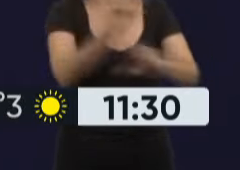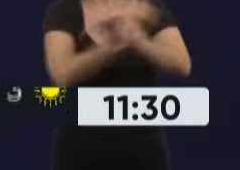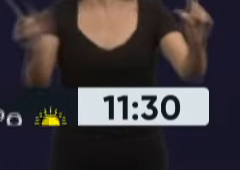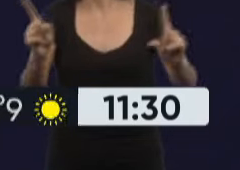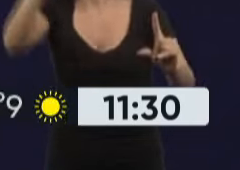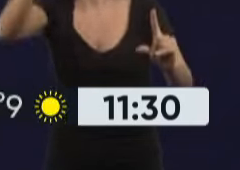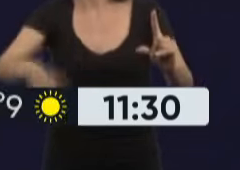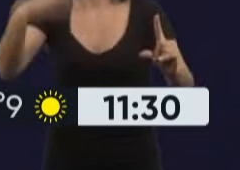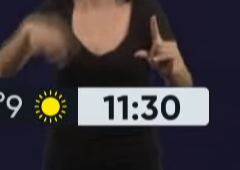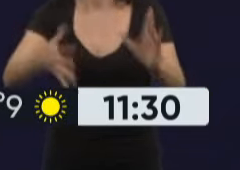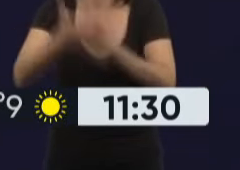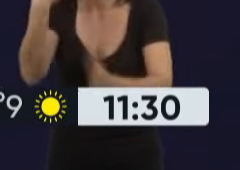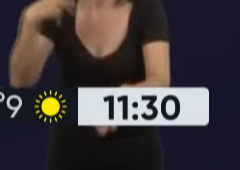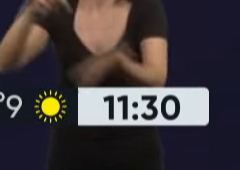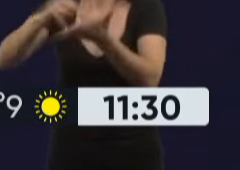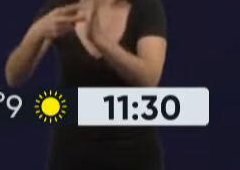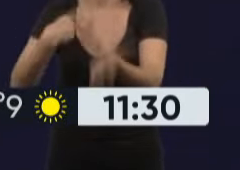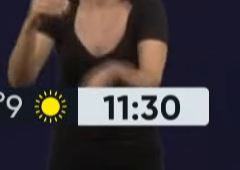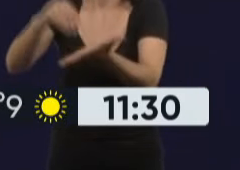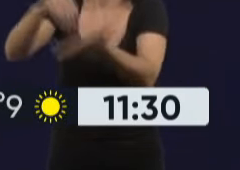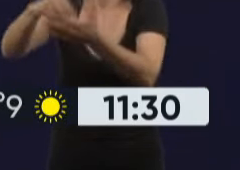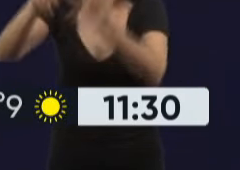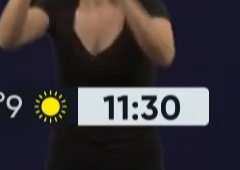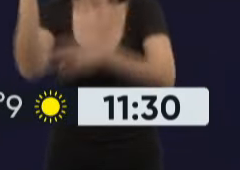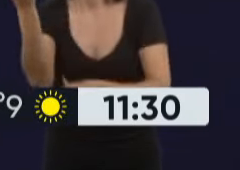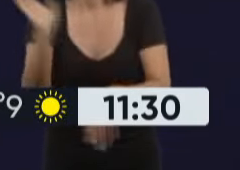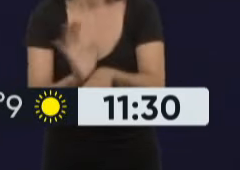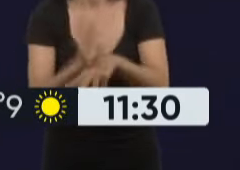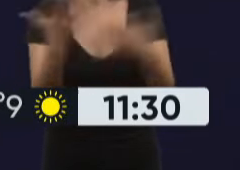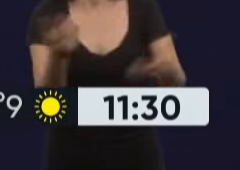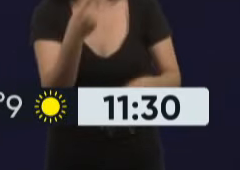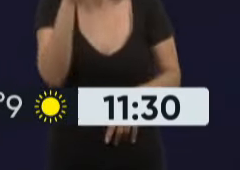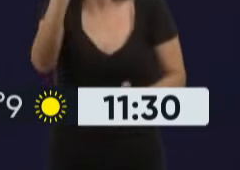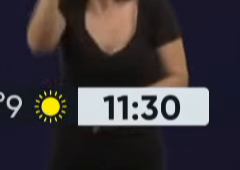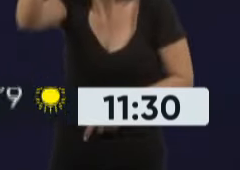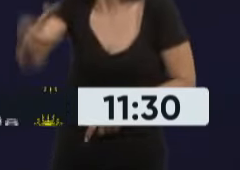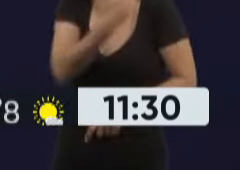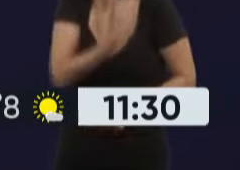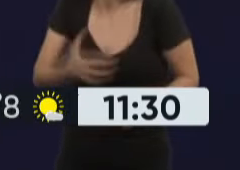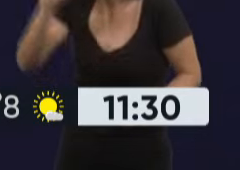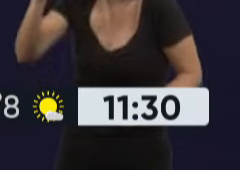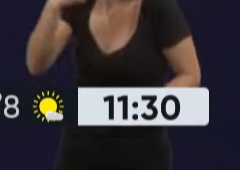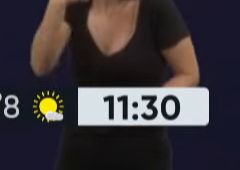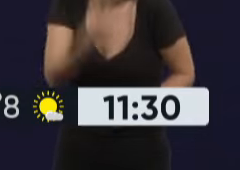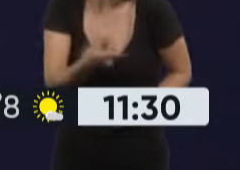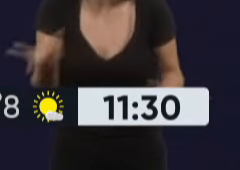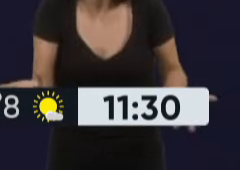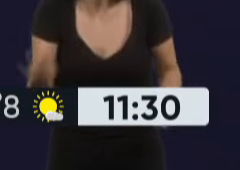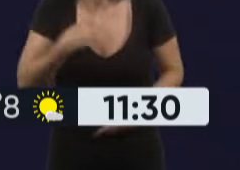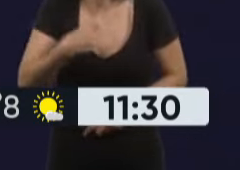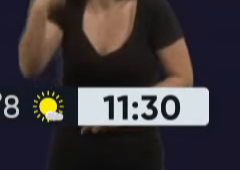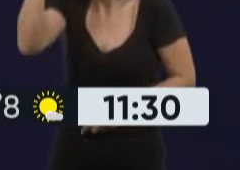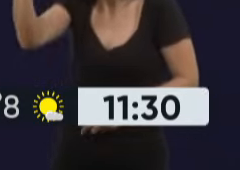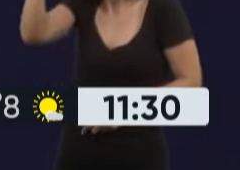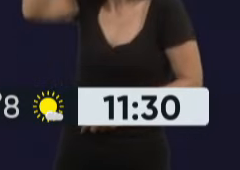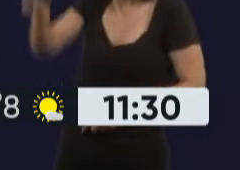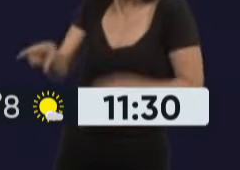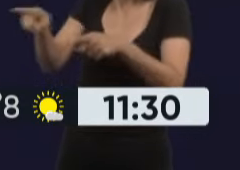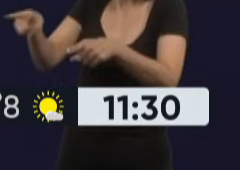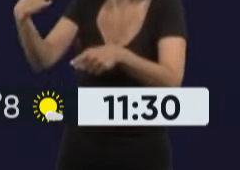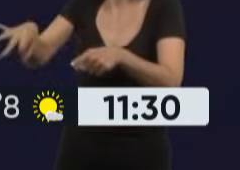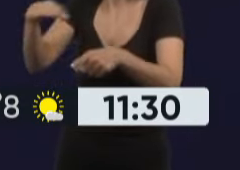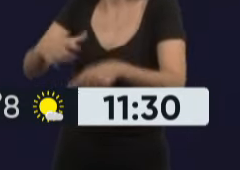que tu fuente tu alta fuente inobjetable creo que lo que creo que debe